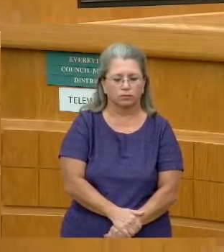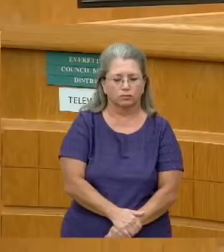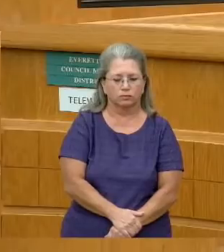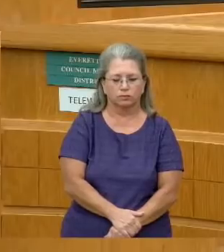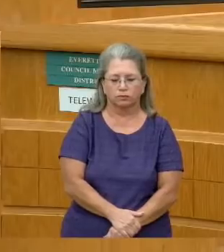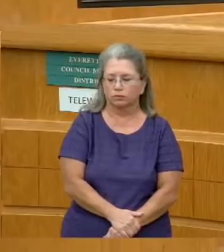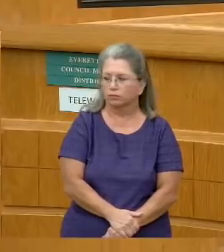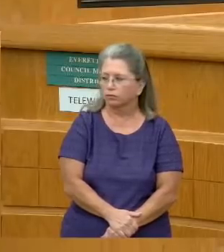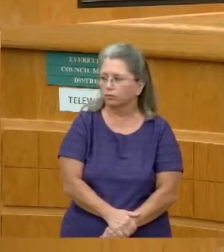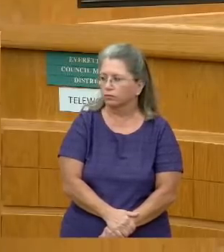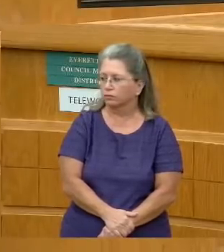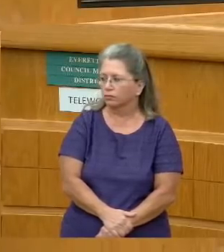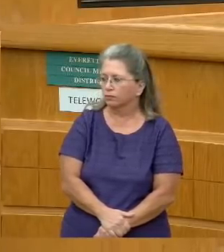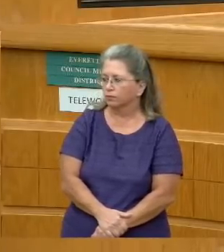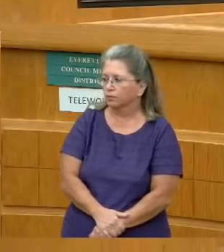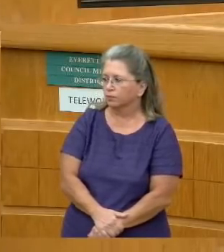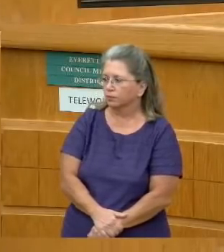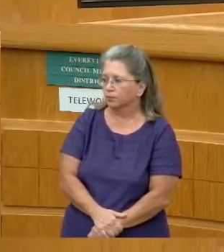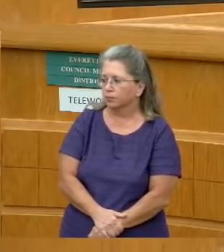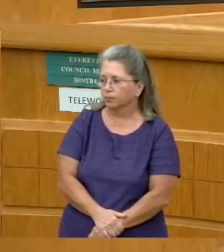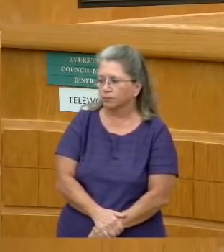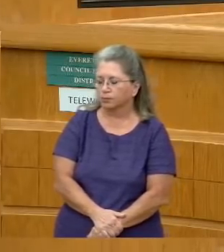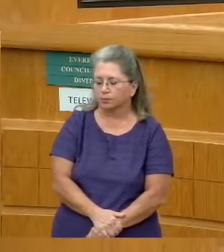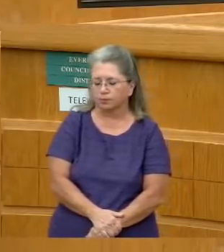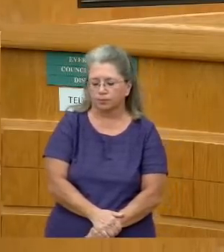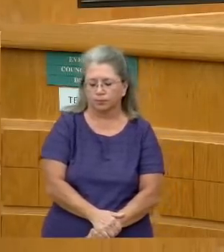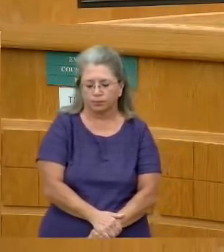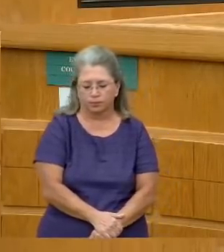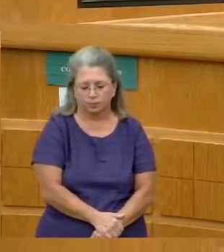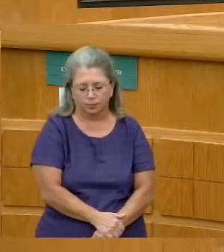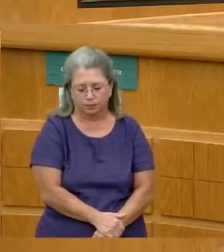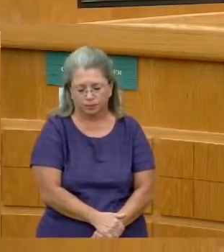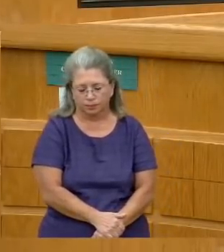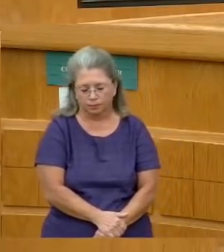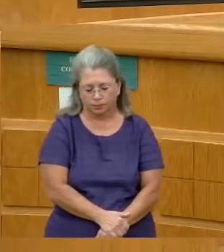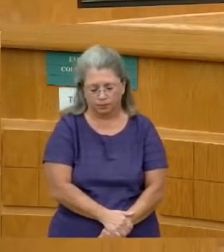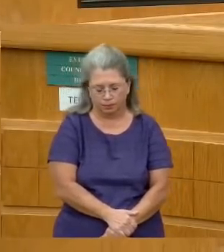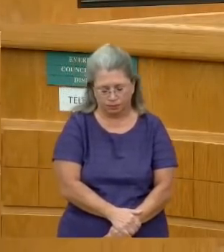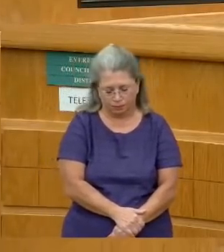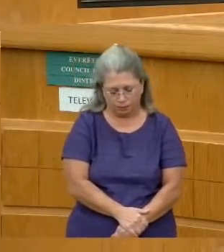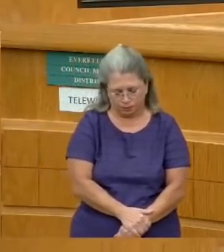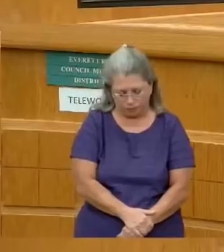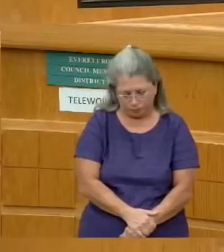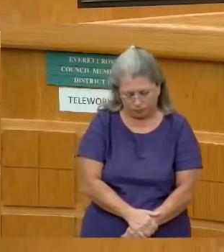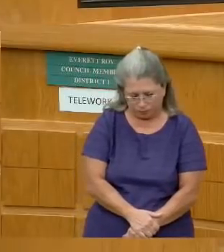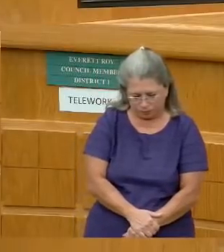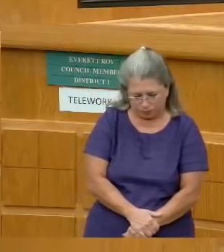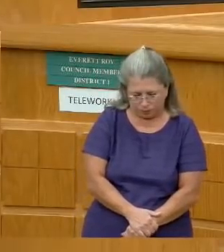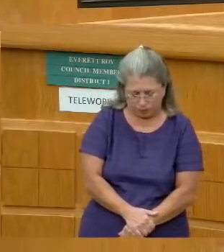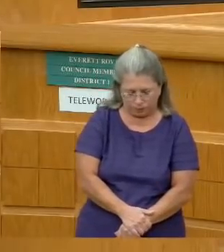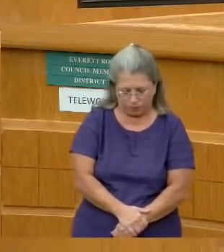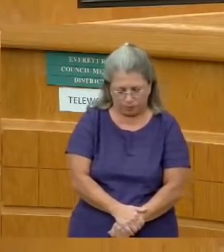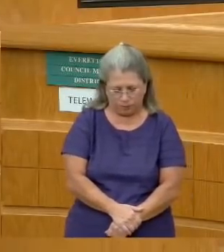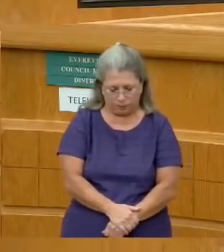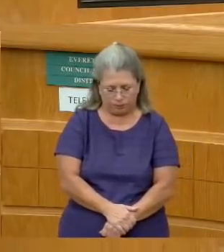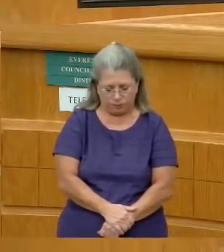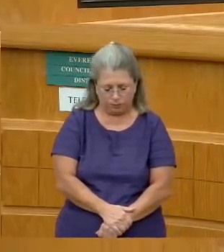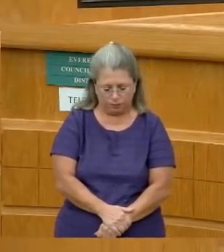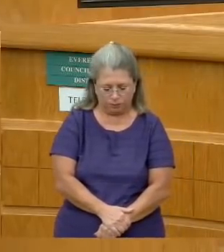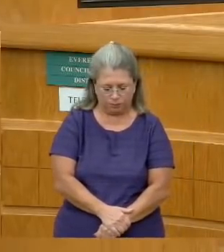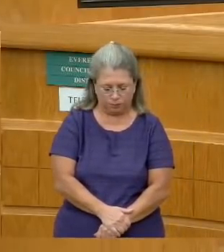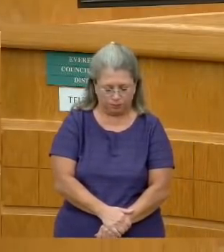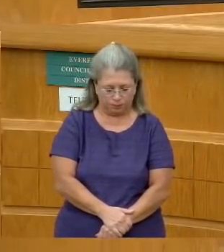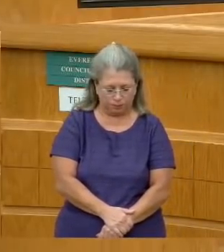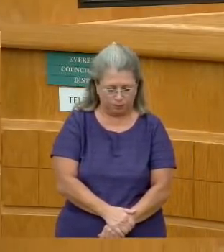3,996 casos continúan activos. Hasta la fecha se han realizado más de 22,000 pruebas por parte de la Guardia Nacional, así como del Distrito de